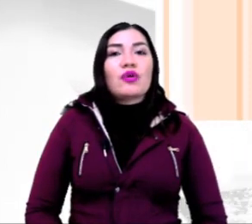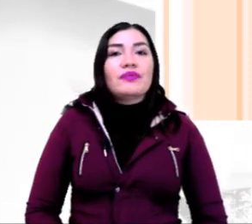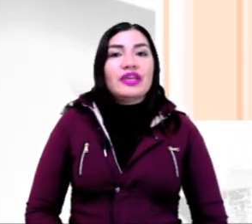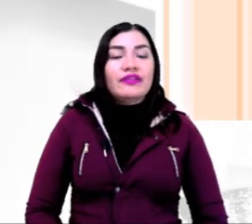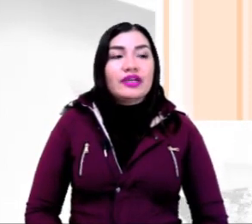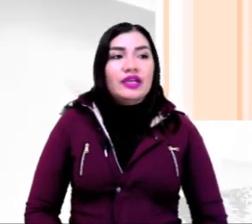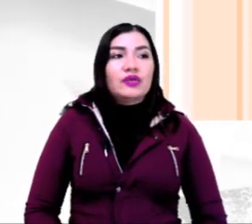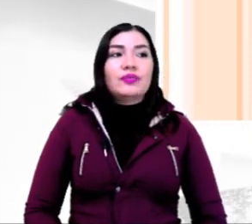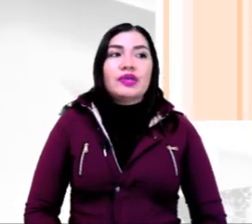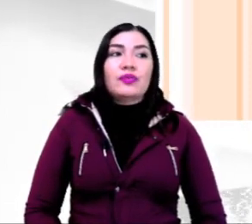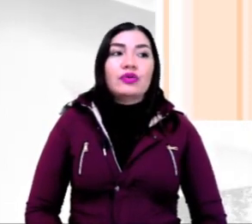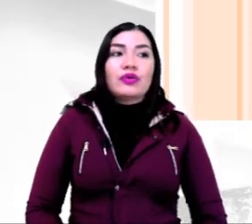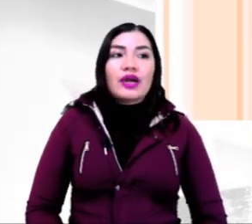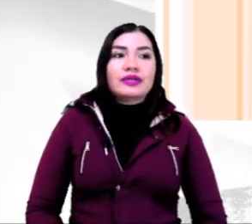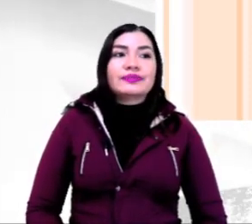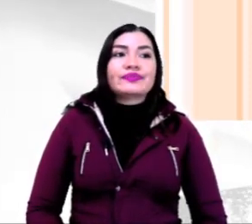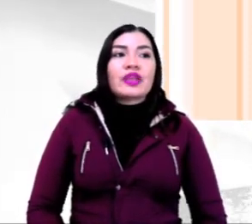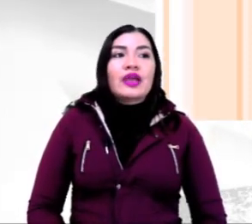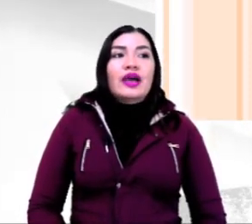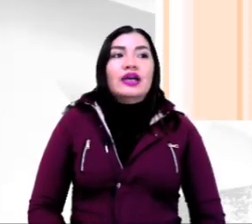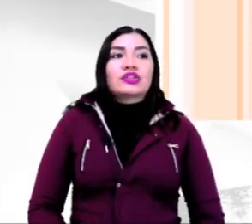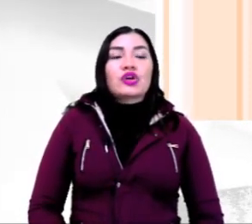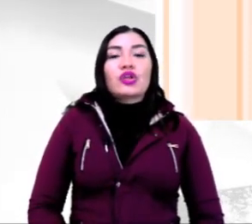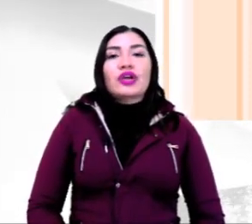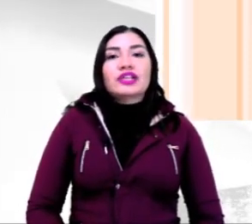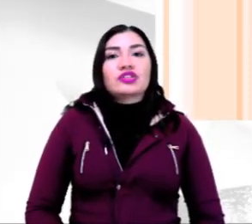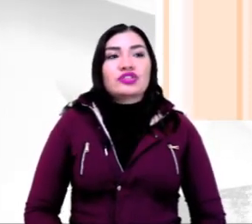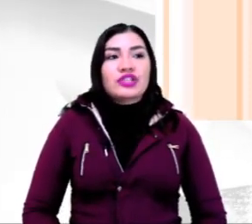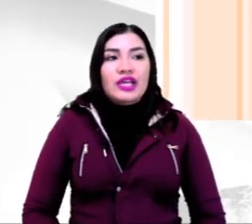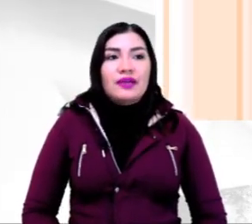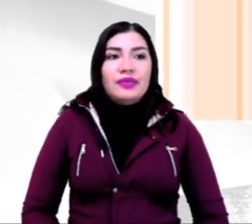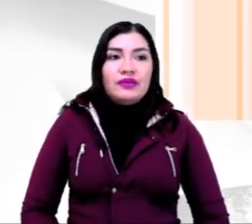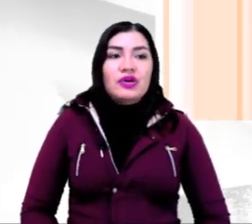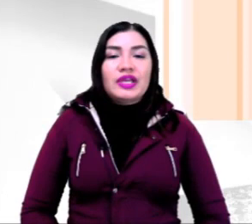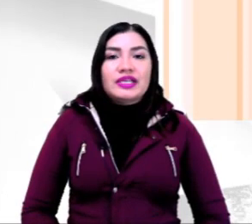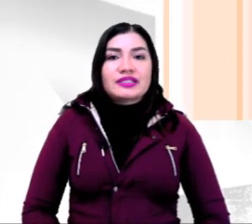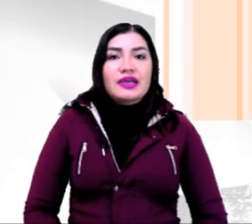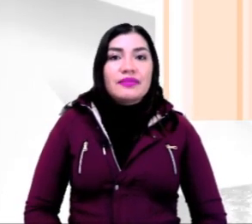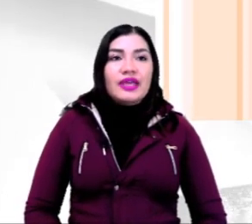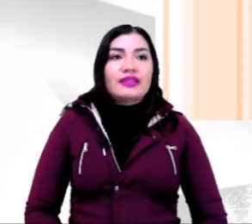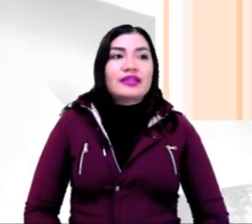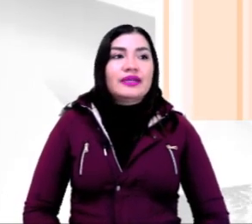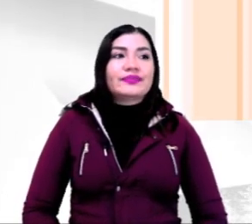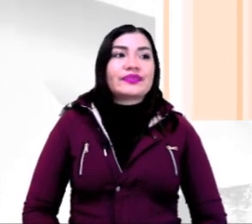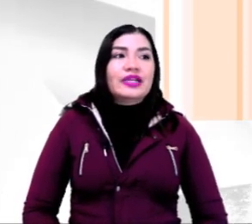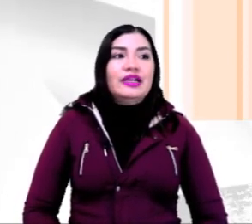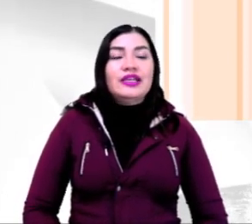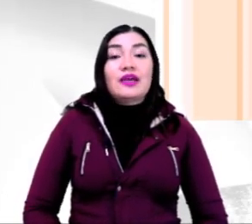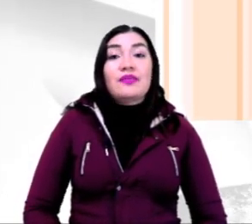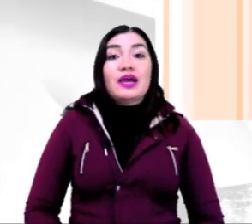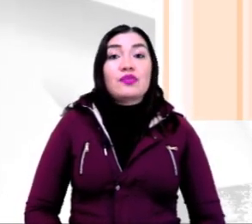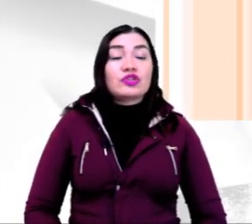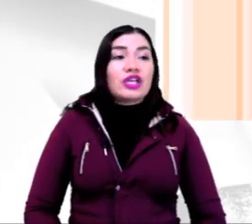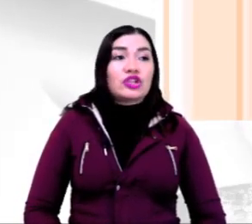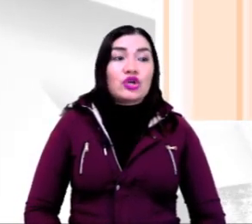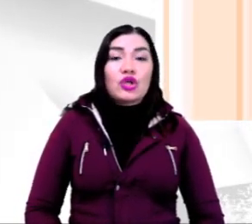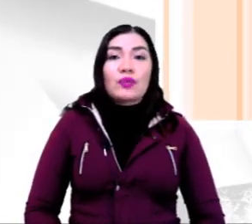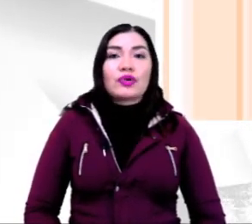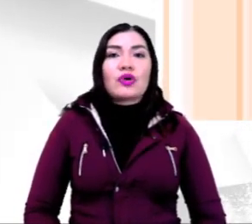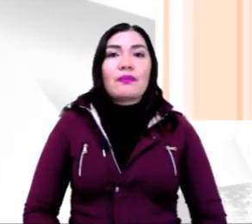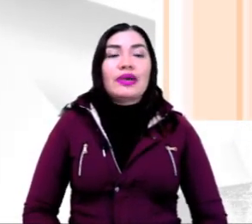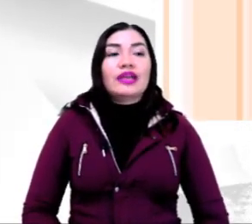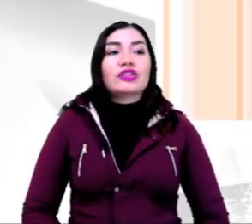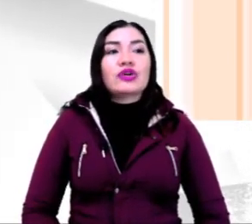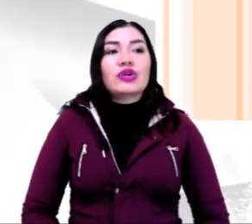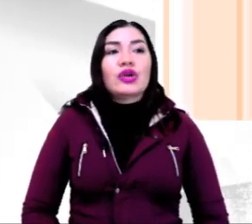ellos conviven en un mismo lugar. A todos estos seres vivos en ese ambiente le llamamos a todo